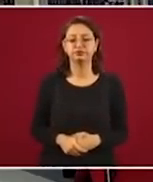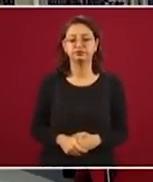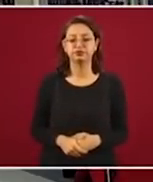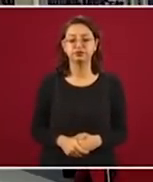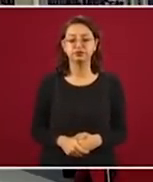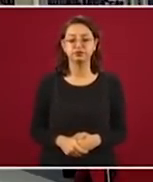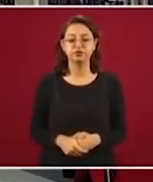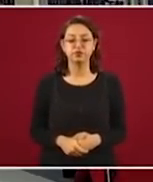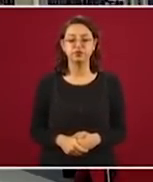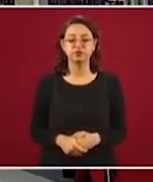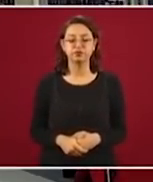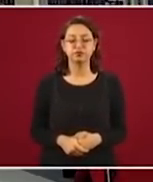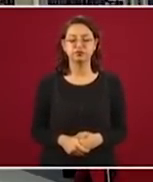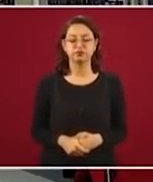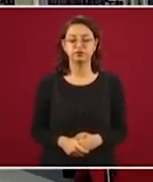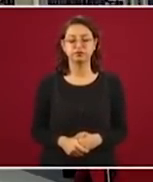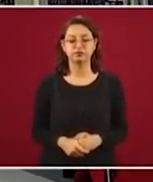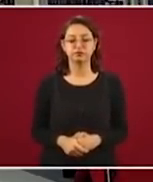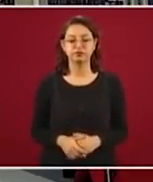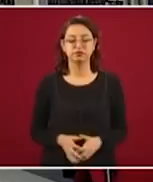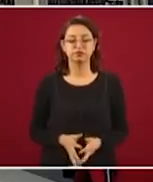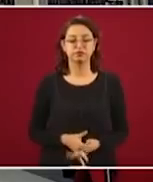enlistan.